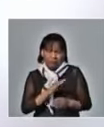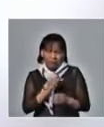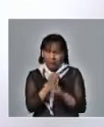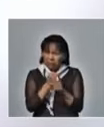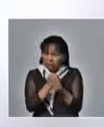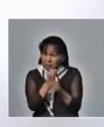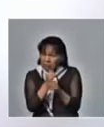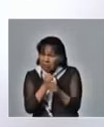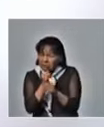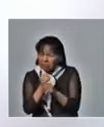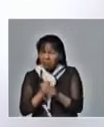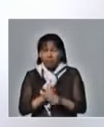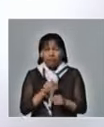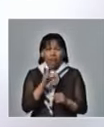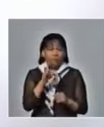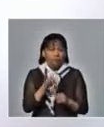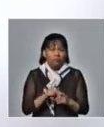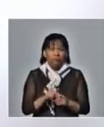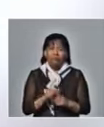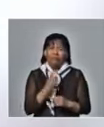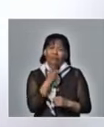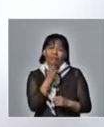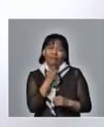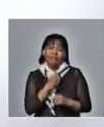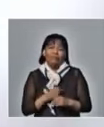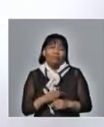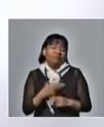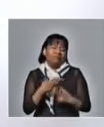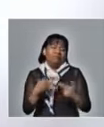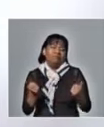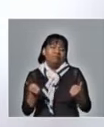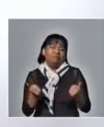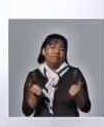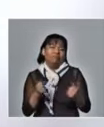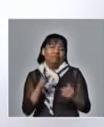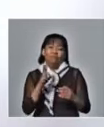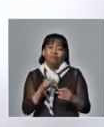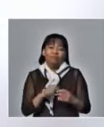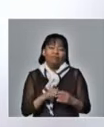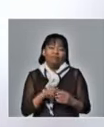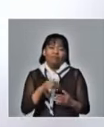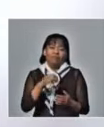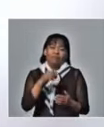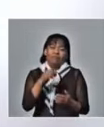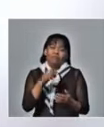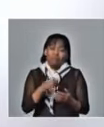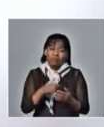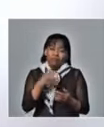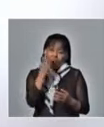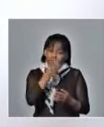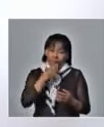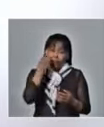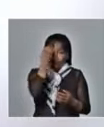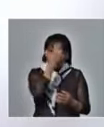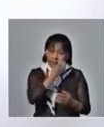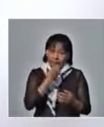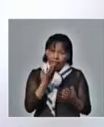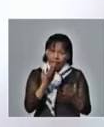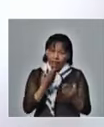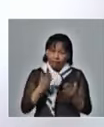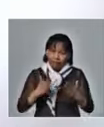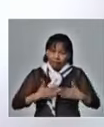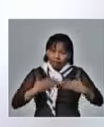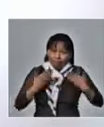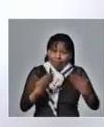investigar y no será policía nadie que no pueda acreditar su examen de control de